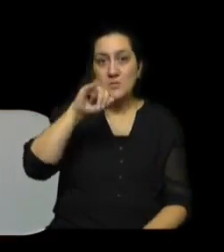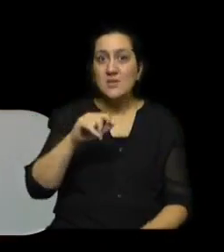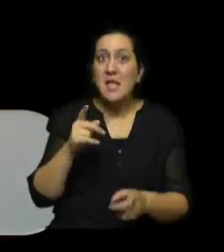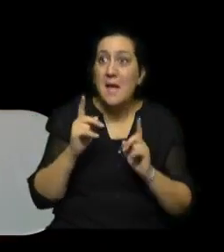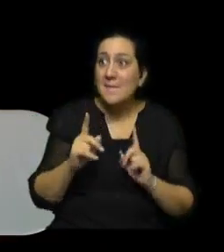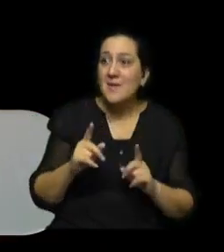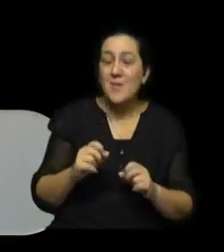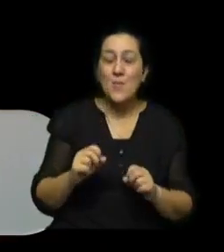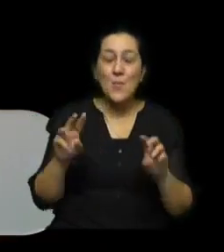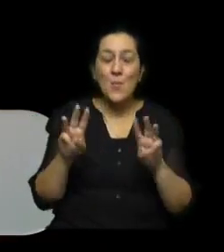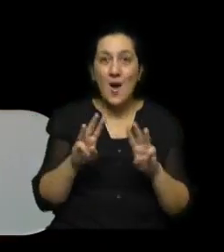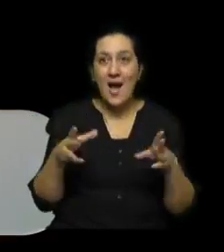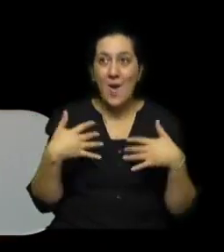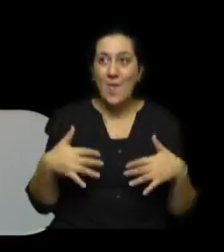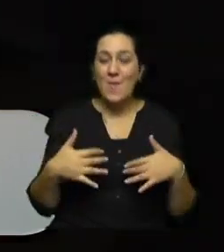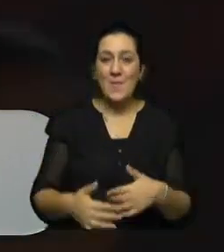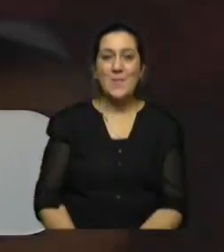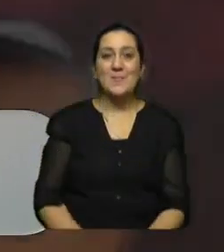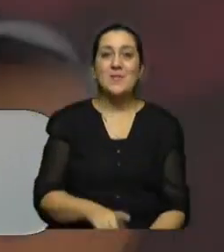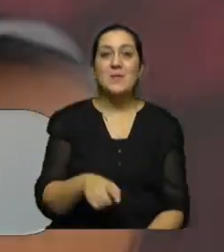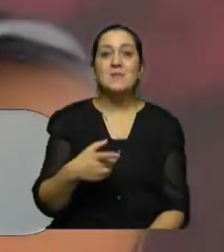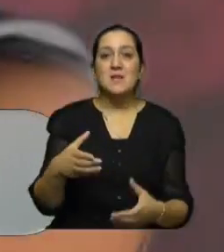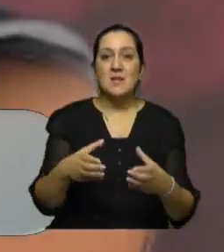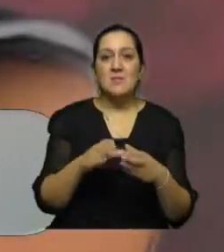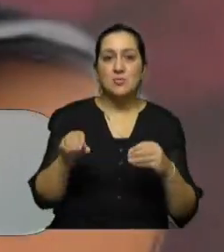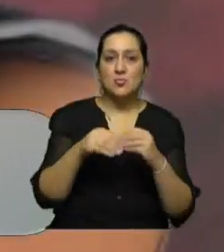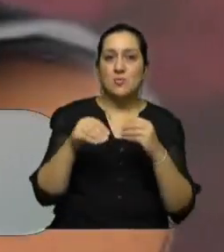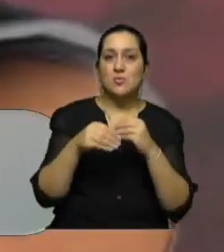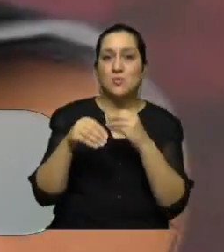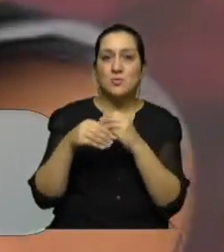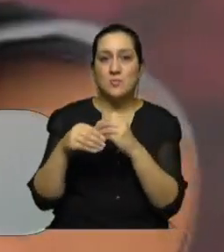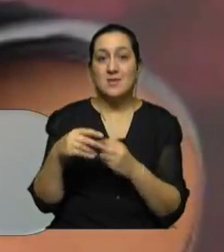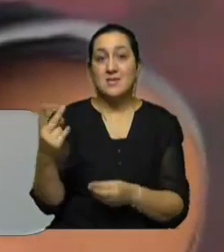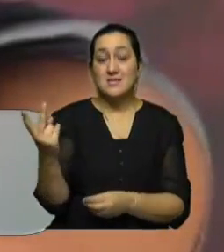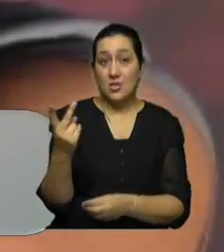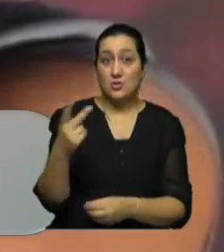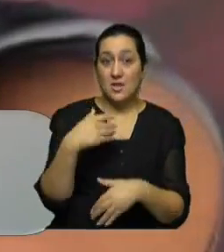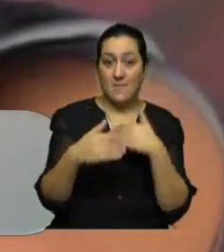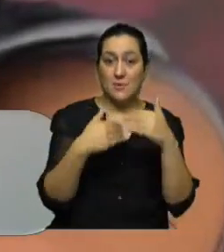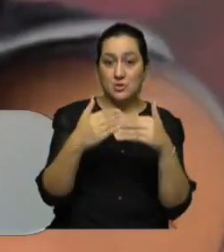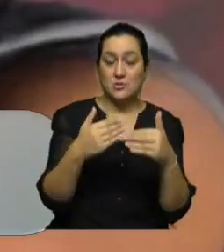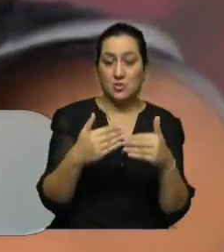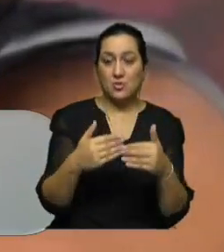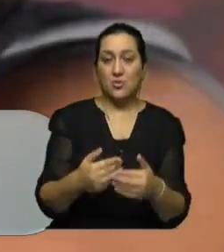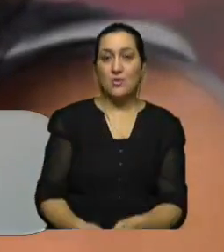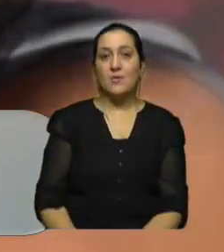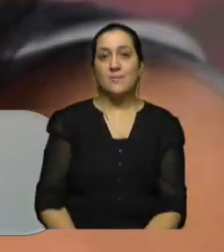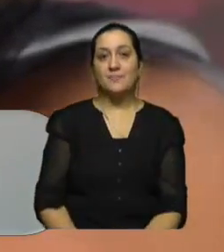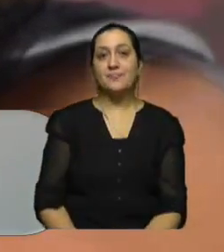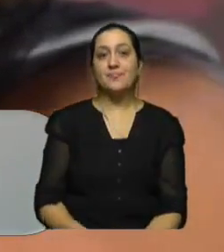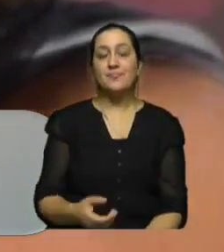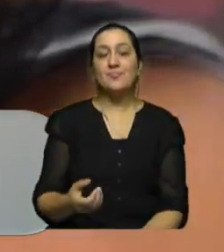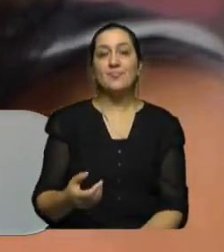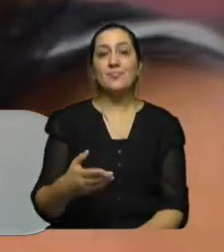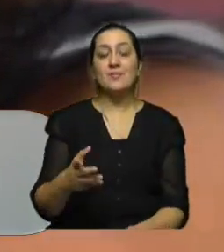Viera, ¡guau! Y después todo el equipo que se sumó, increíble. Y ellas dos en ese proceso de gestar a Primavera y que nació